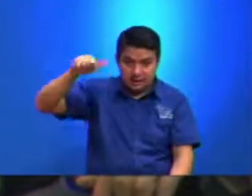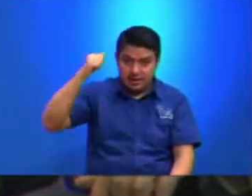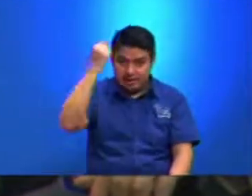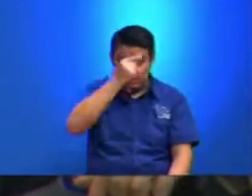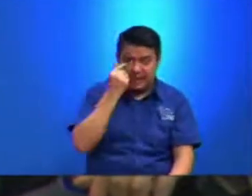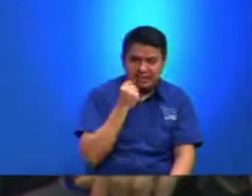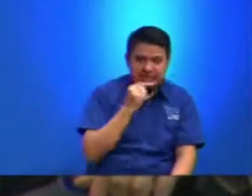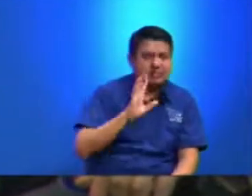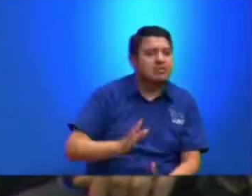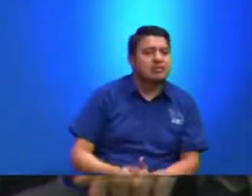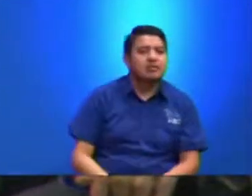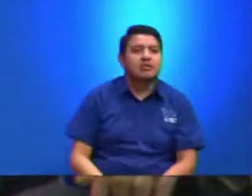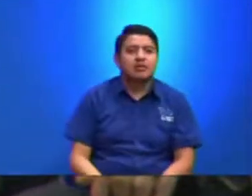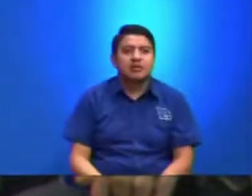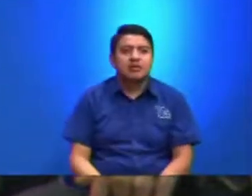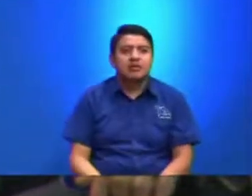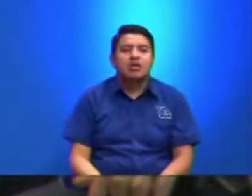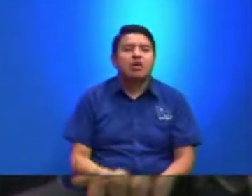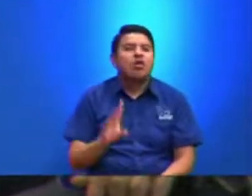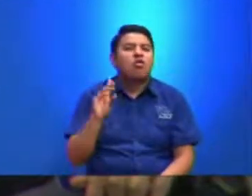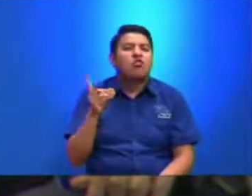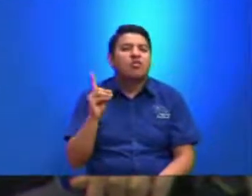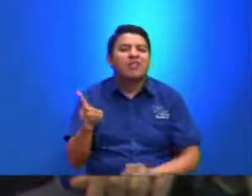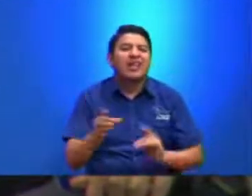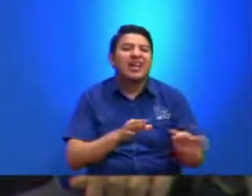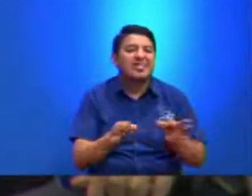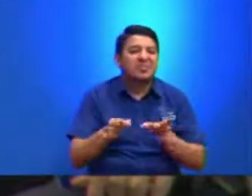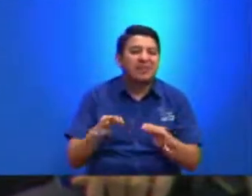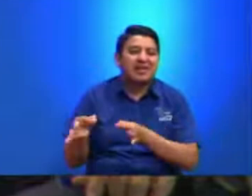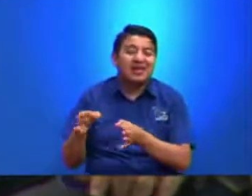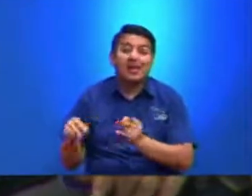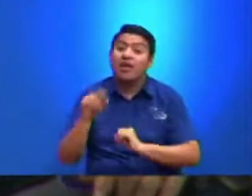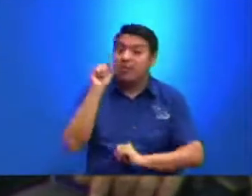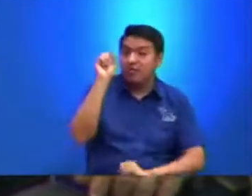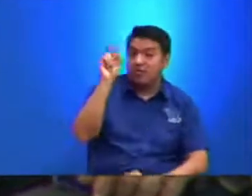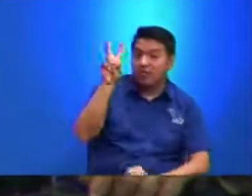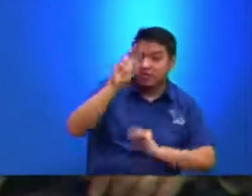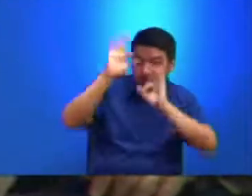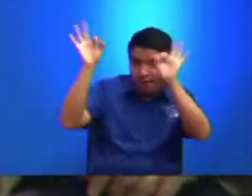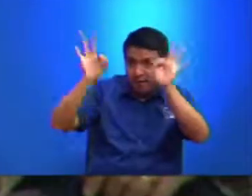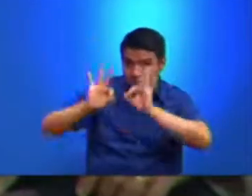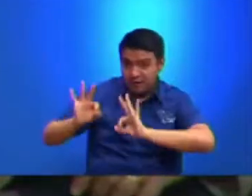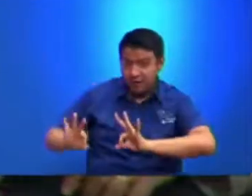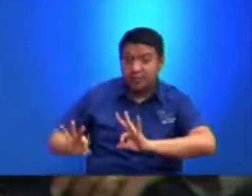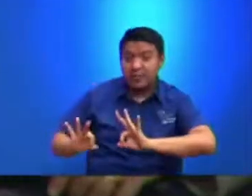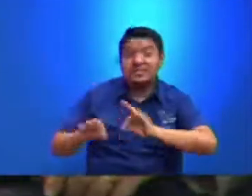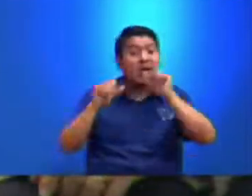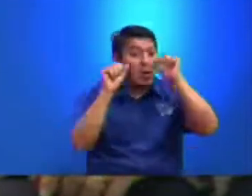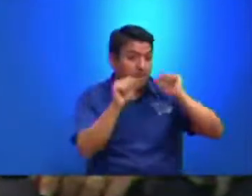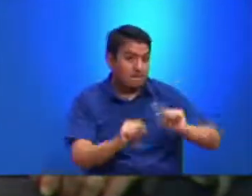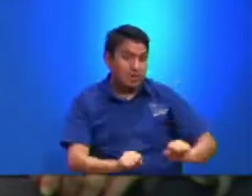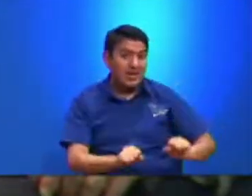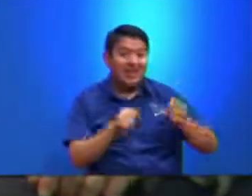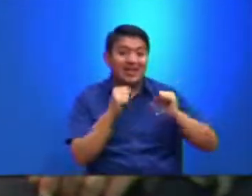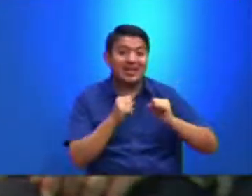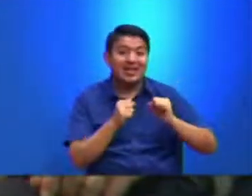Y… Eso es uno de los… Gracias, gracias hermano. Ah. Ya saben, todos pueden ir con el doctor Sergio Nietzsche